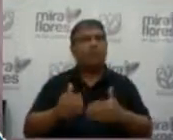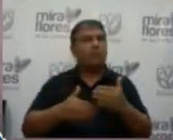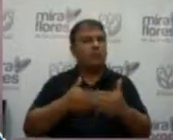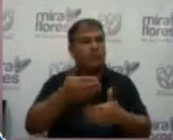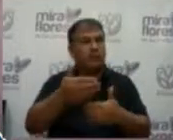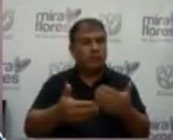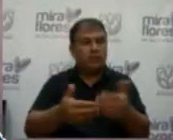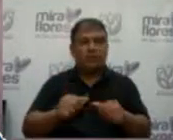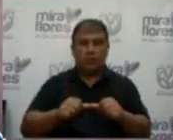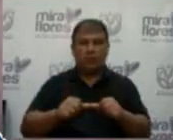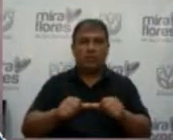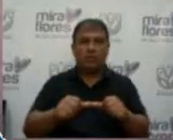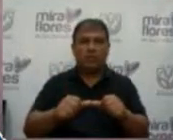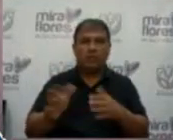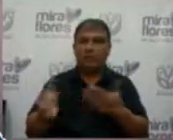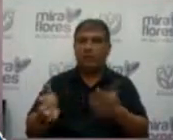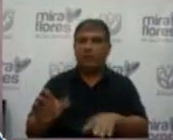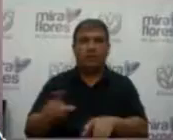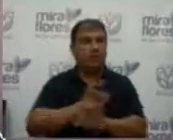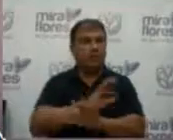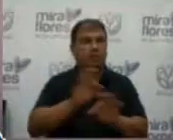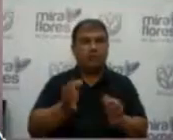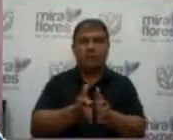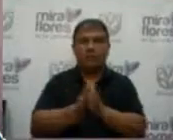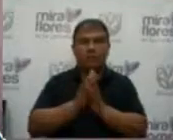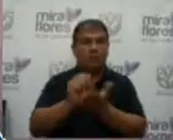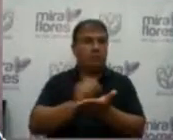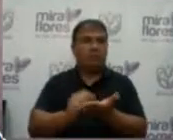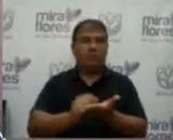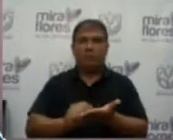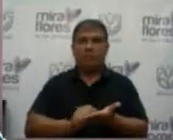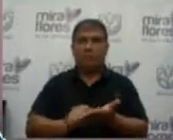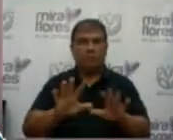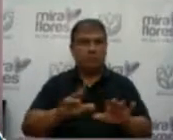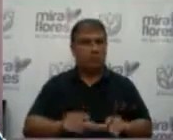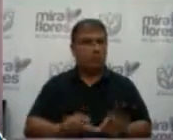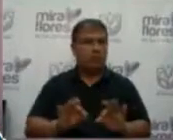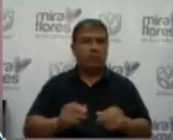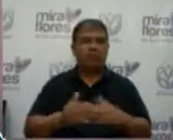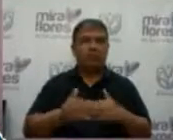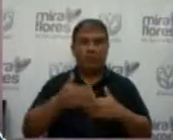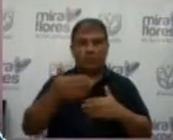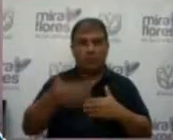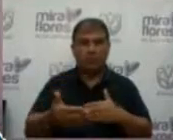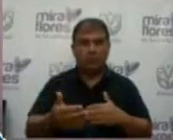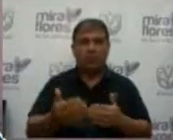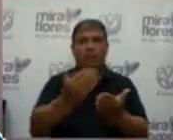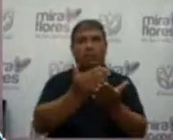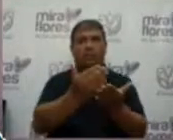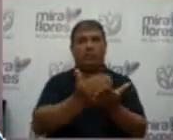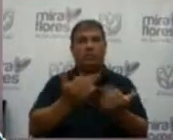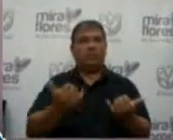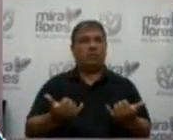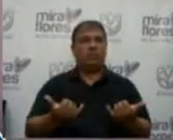procederemos a continuar. Tampoco hay pedidos por escrito. Seguimos entonces a lo que es orden del día.